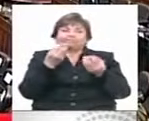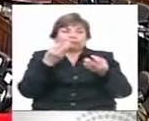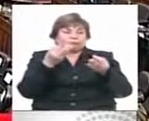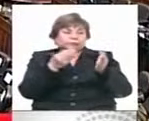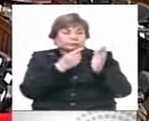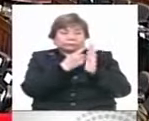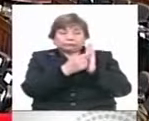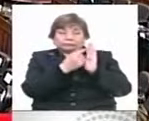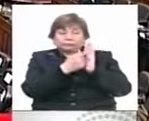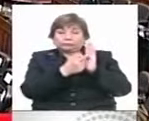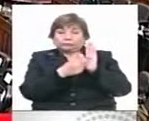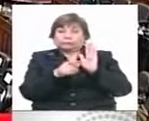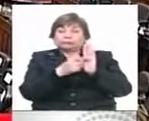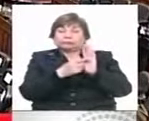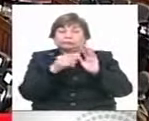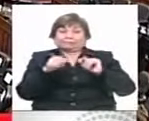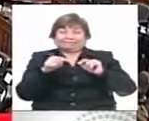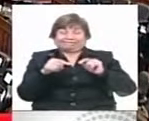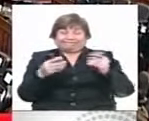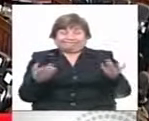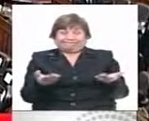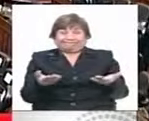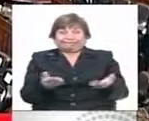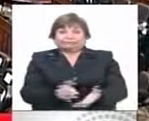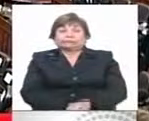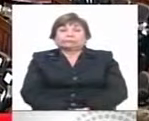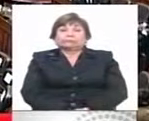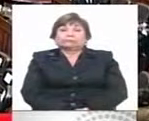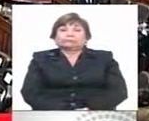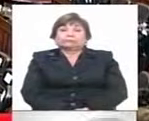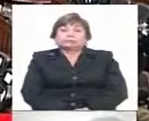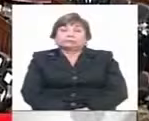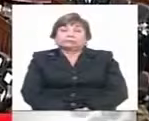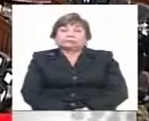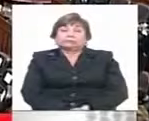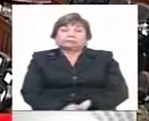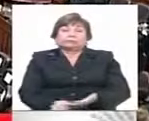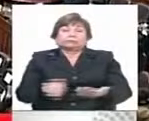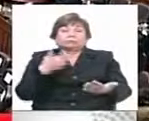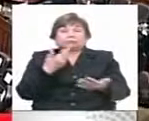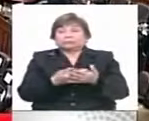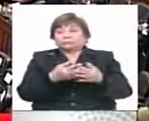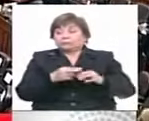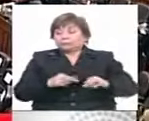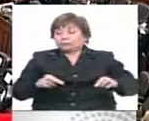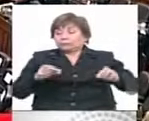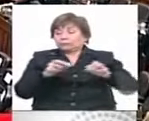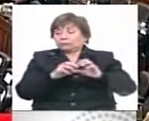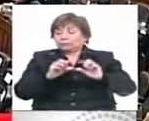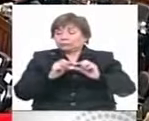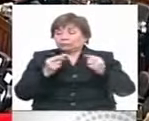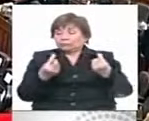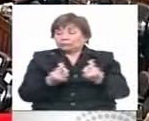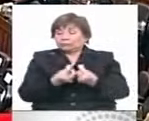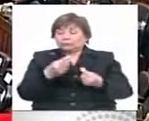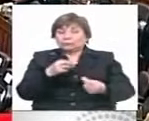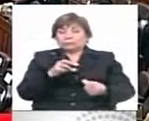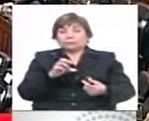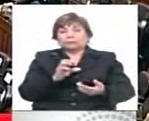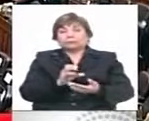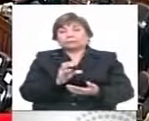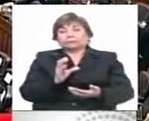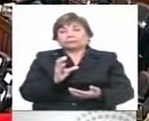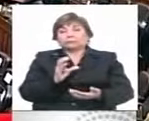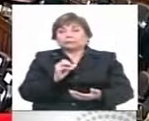y caracteriza en esta, para estas sesiones de investidura. Asistió al Parlamento para reunirse con la presidenta del